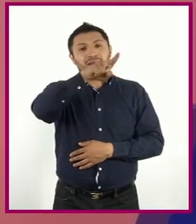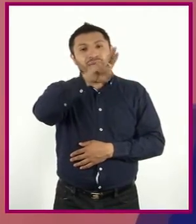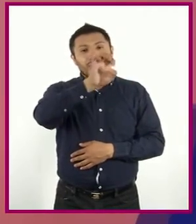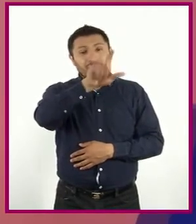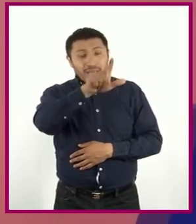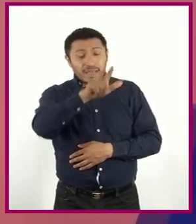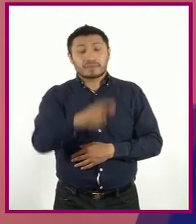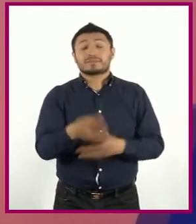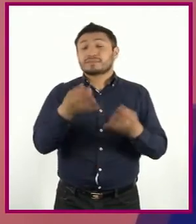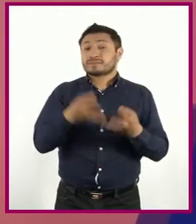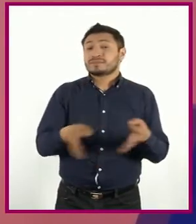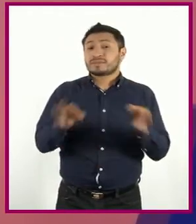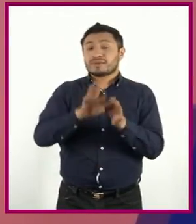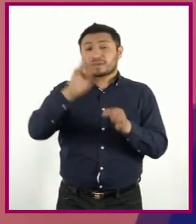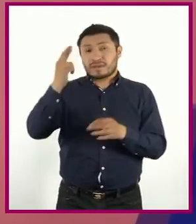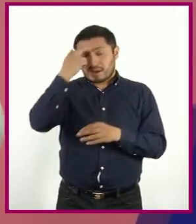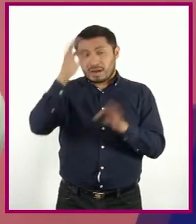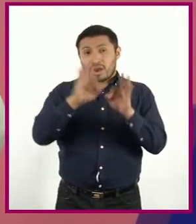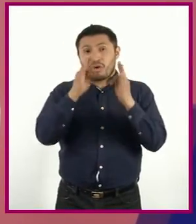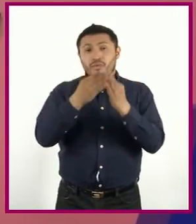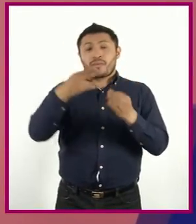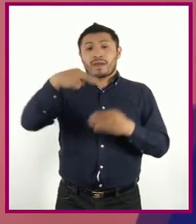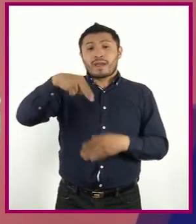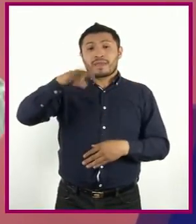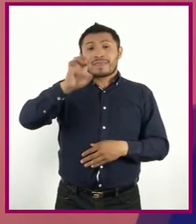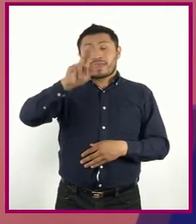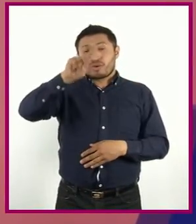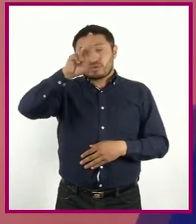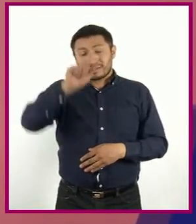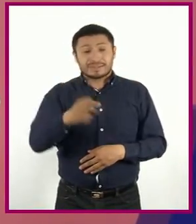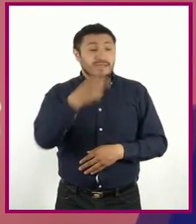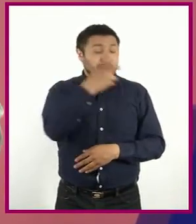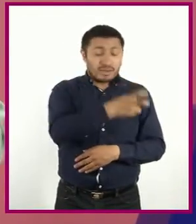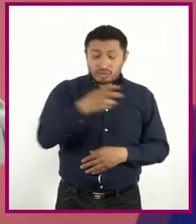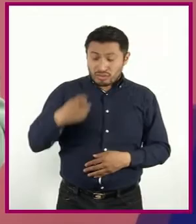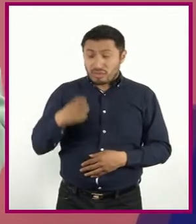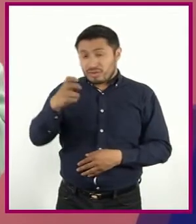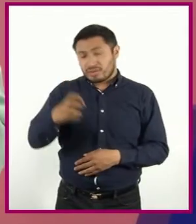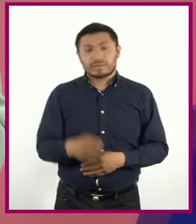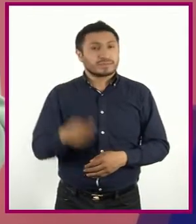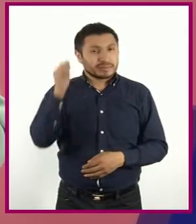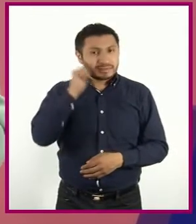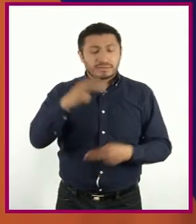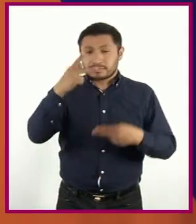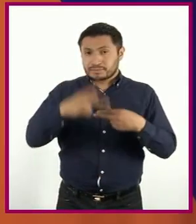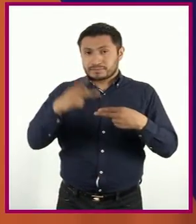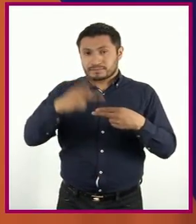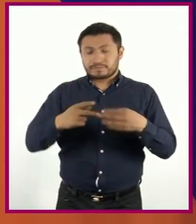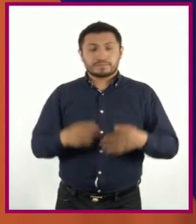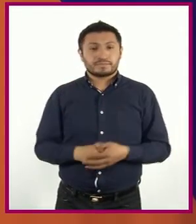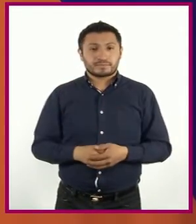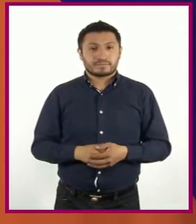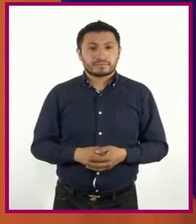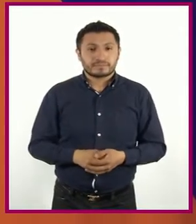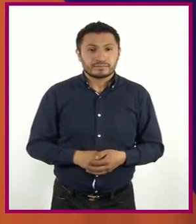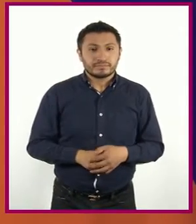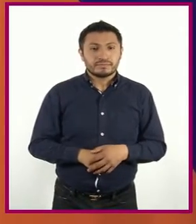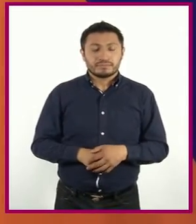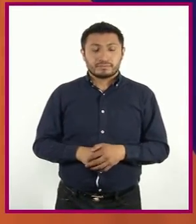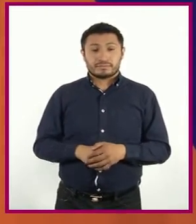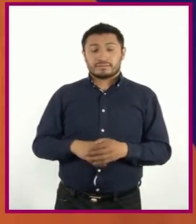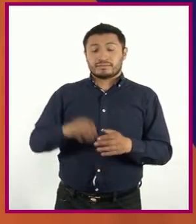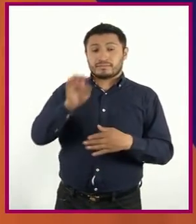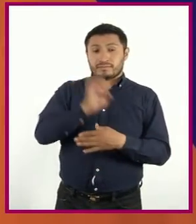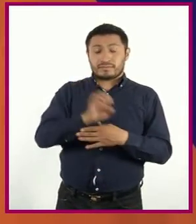Cabe mencionar que las formas neutras esto, eso, aquello son siempre pronombres. Entonces, en el ejemplo de